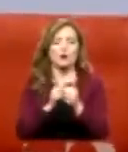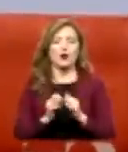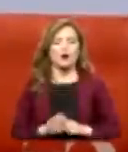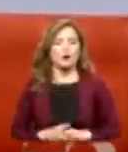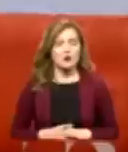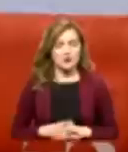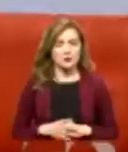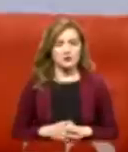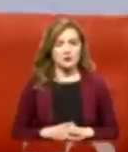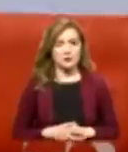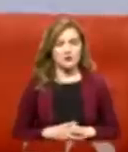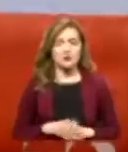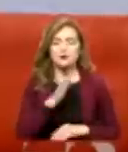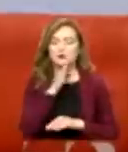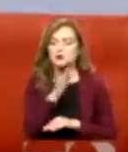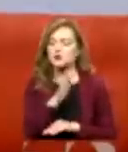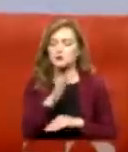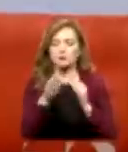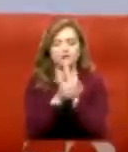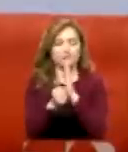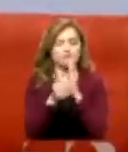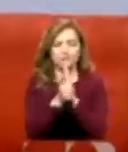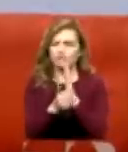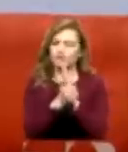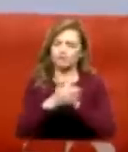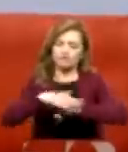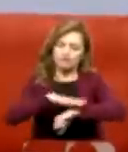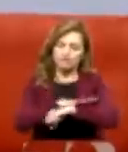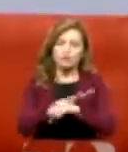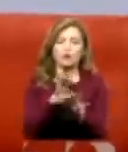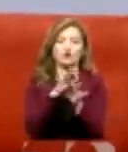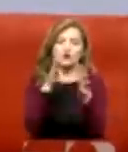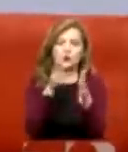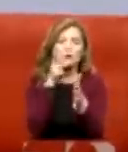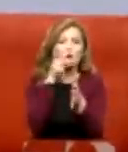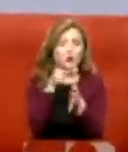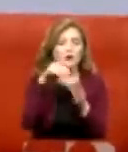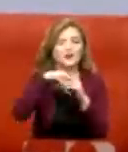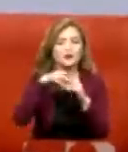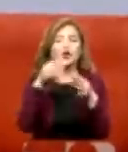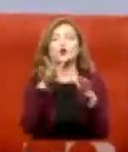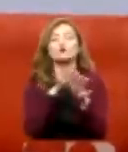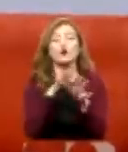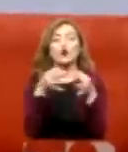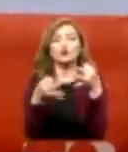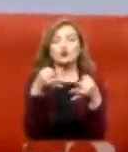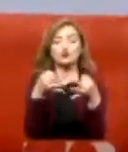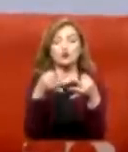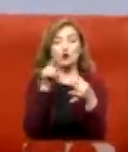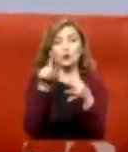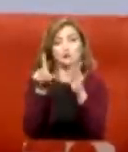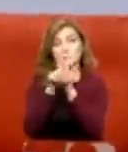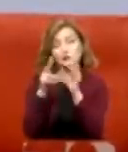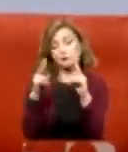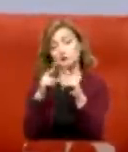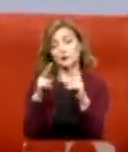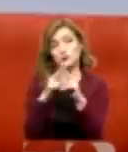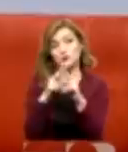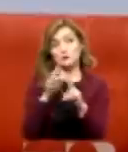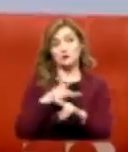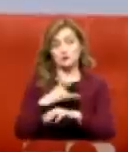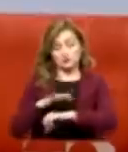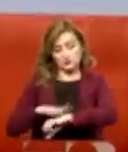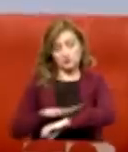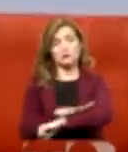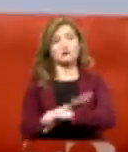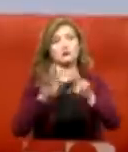se haya capacitación y sensibilización, porque una cosa es que el funcionario sepa la ley, conozca la ley, pero otra cosa es que esté sensibilizada a